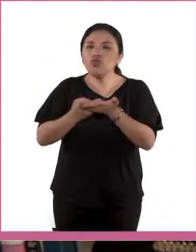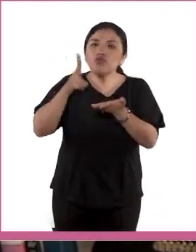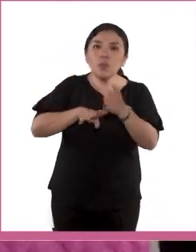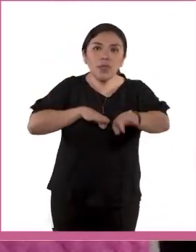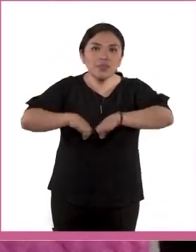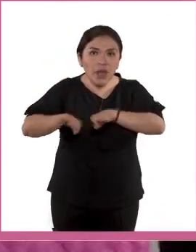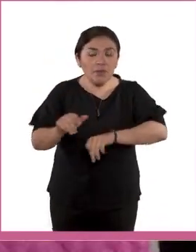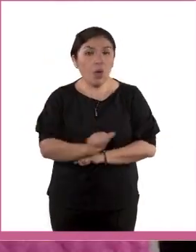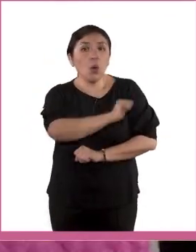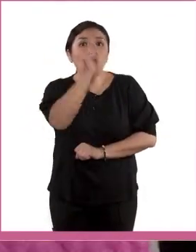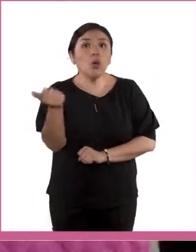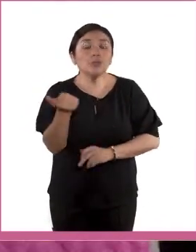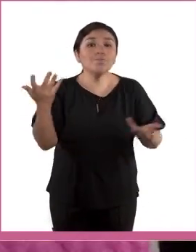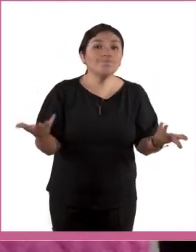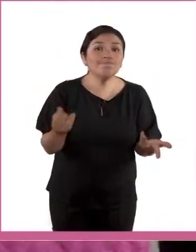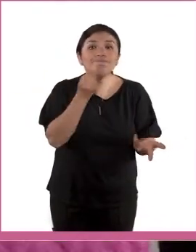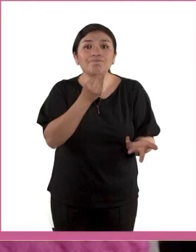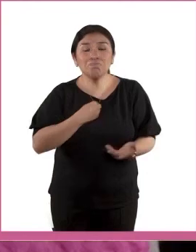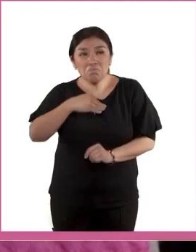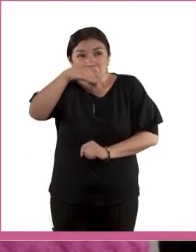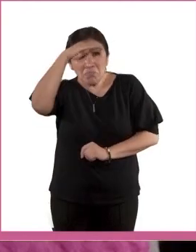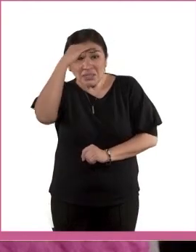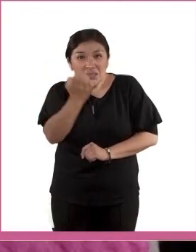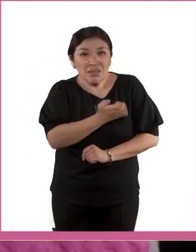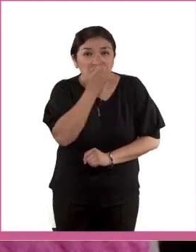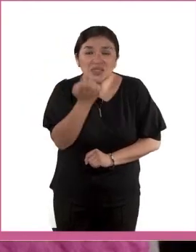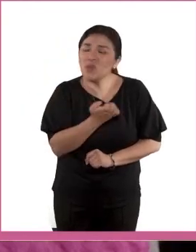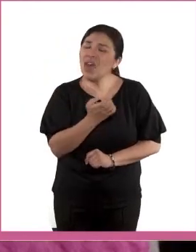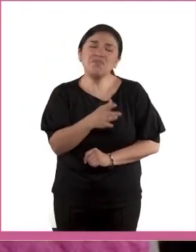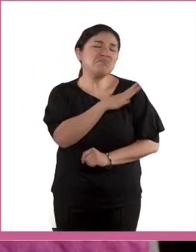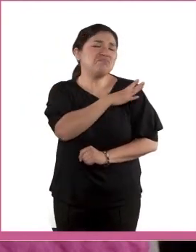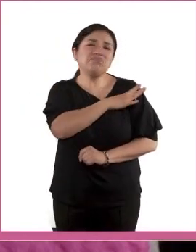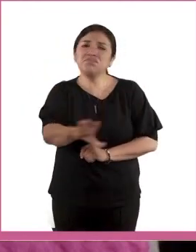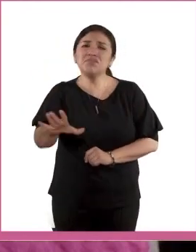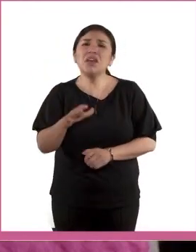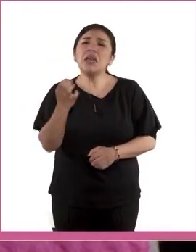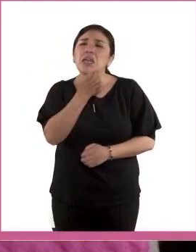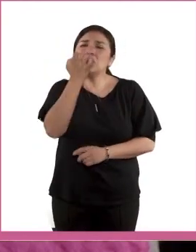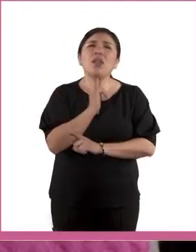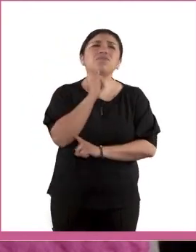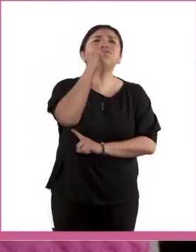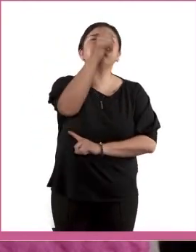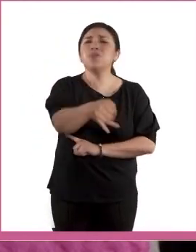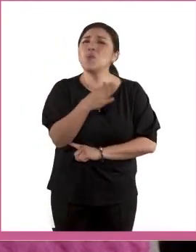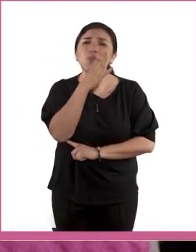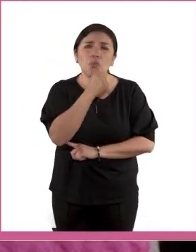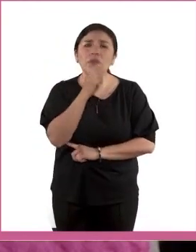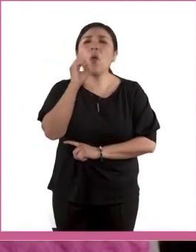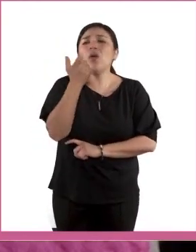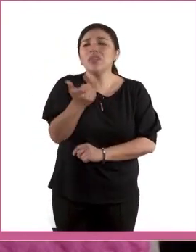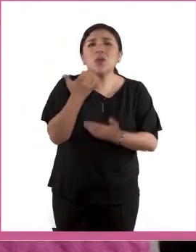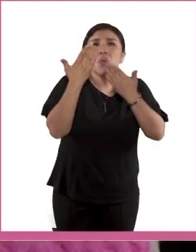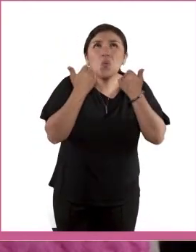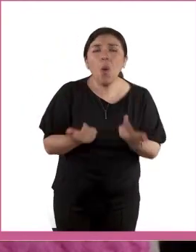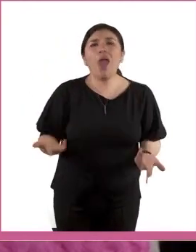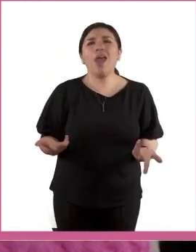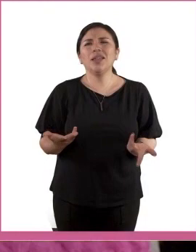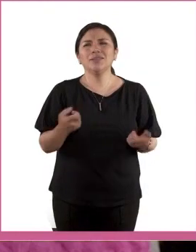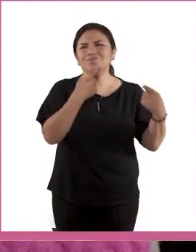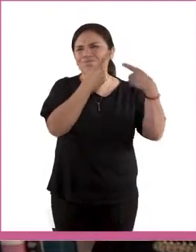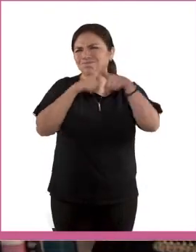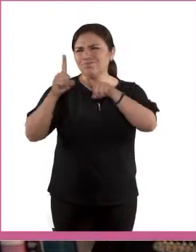trabajan. Otras ni pensar en la opción de estudiar porque no hay escuelas que les queden cerca. No hay dinero,